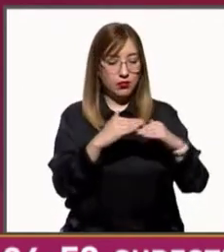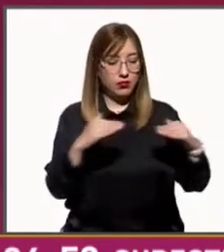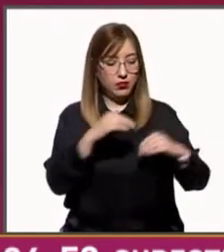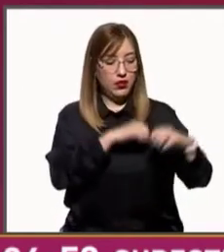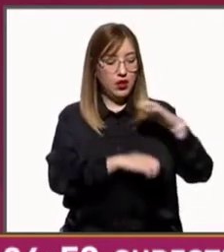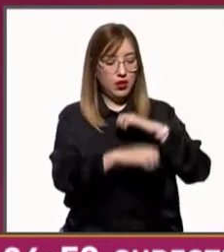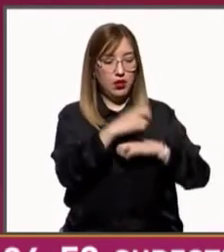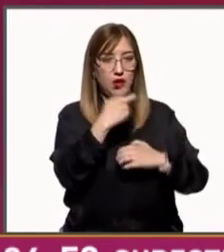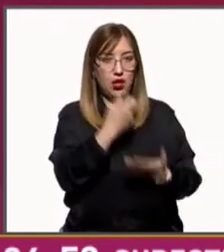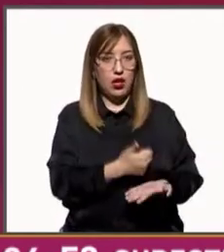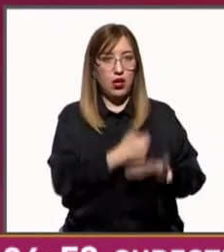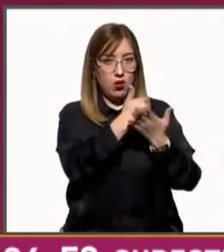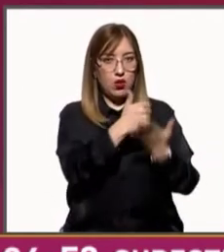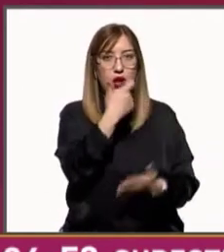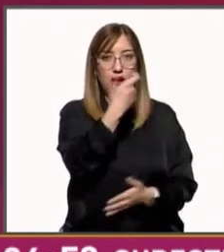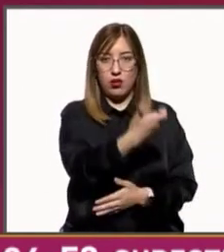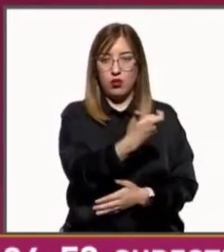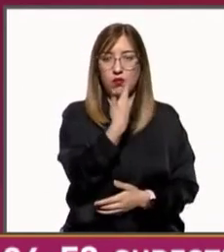incluso a la economía, ¿no? Porque